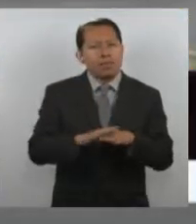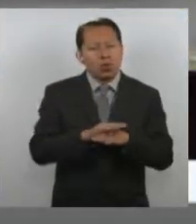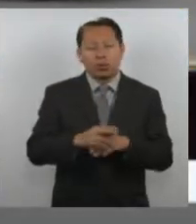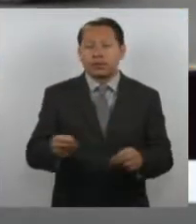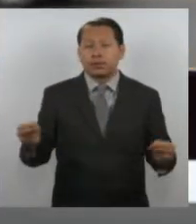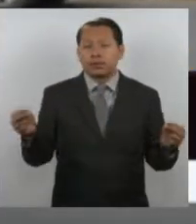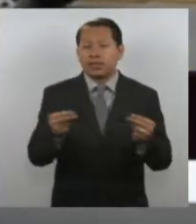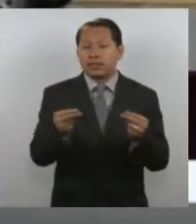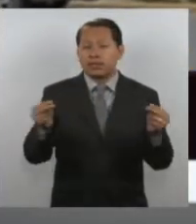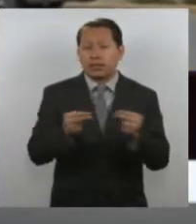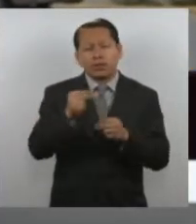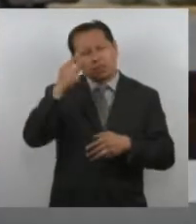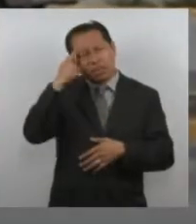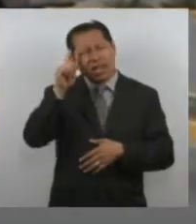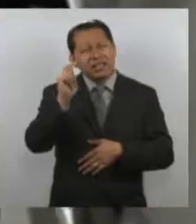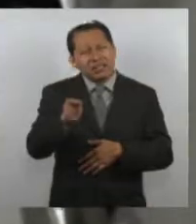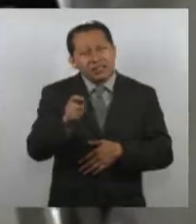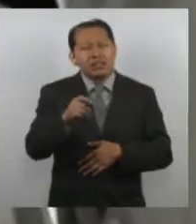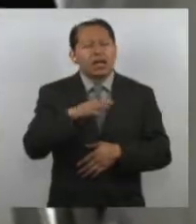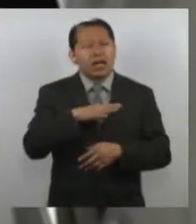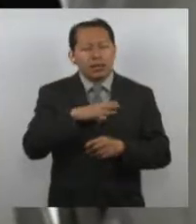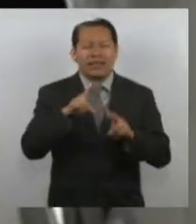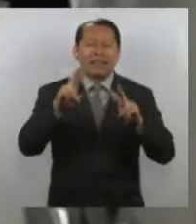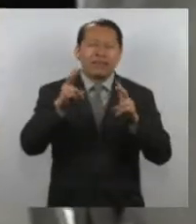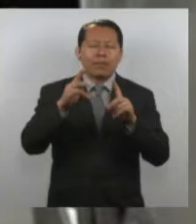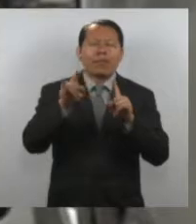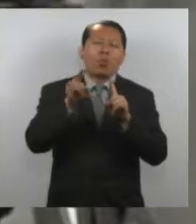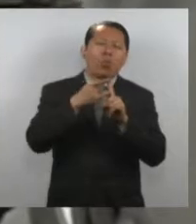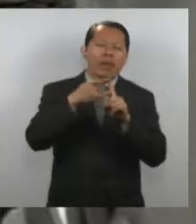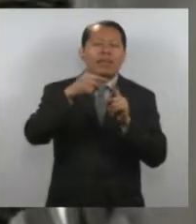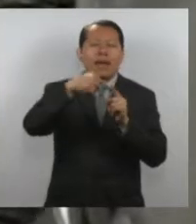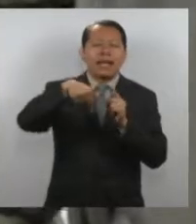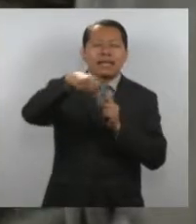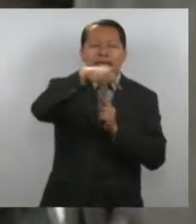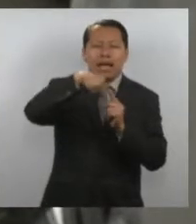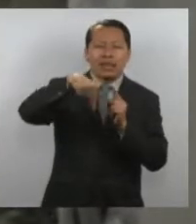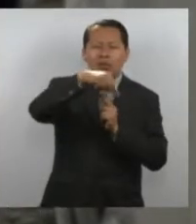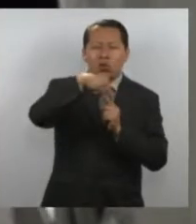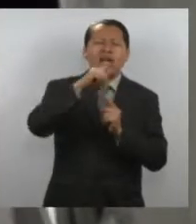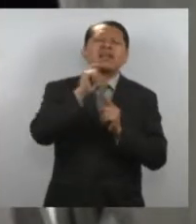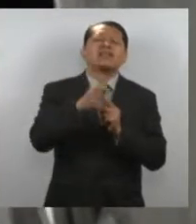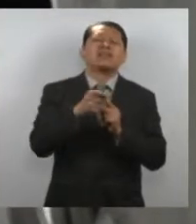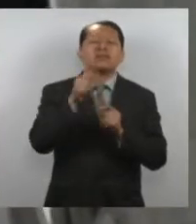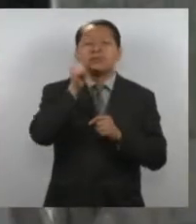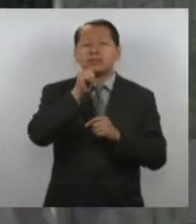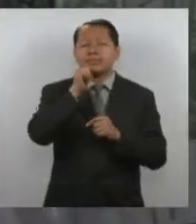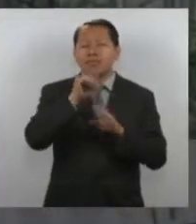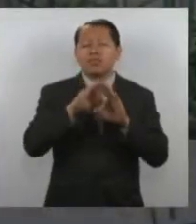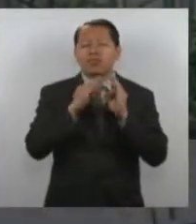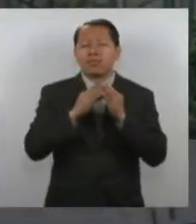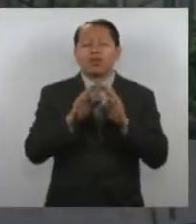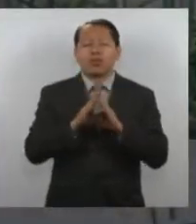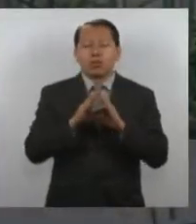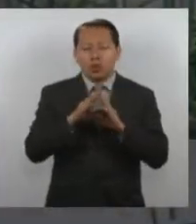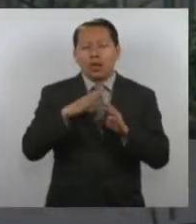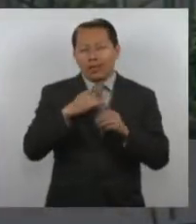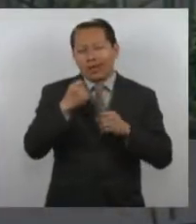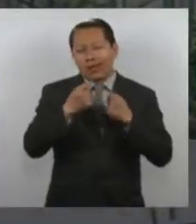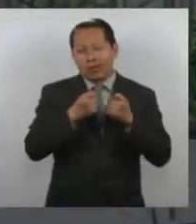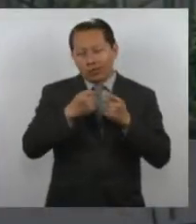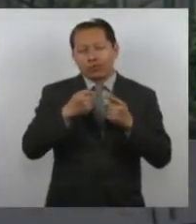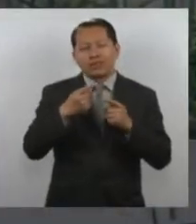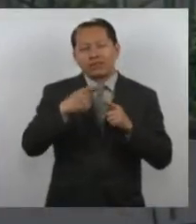un fin a la llamada puerta giratoria, que ha sido la forma en que los delincuentes